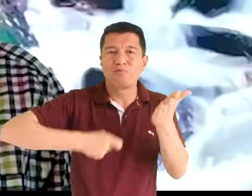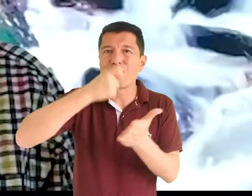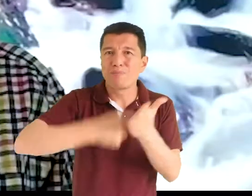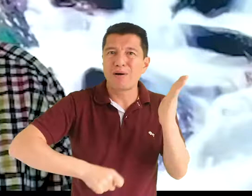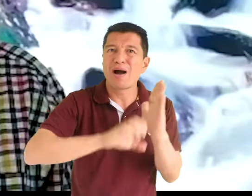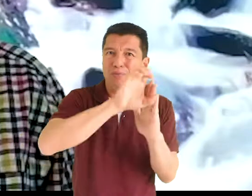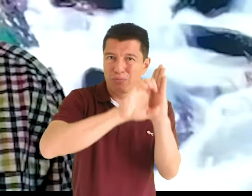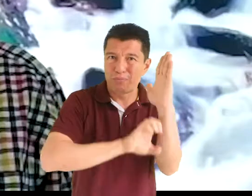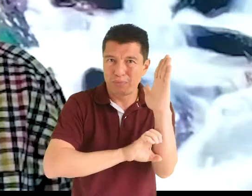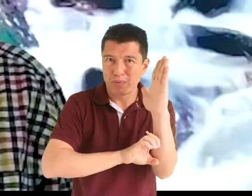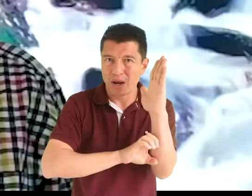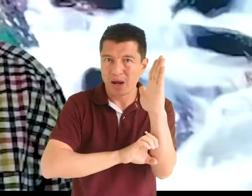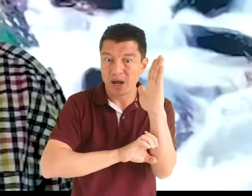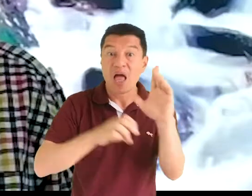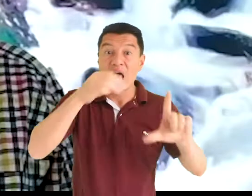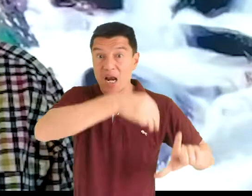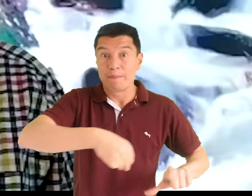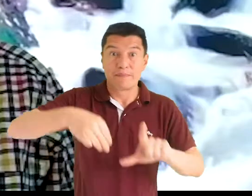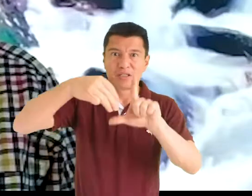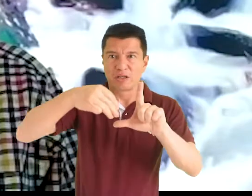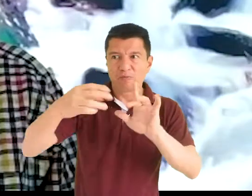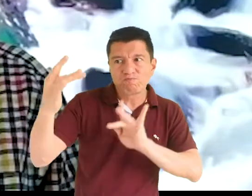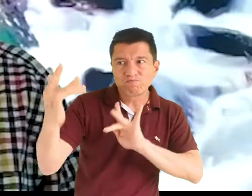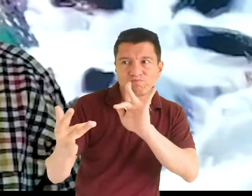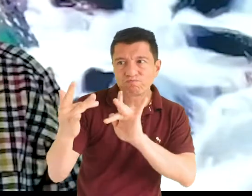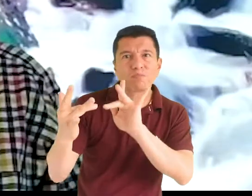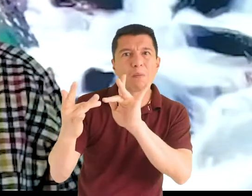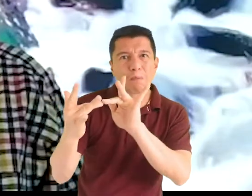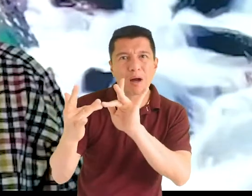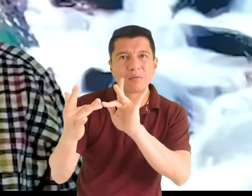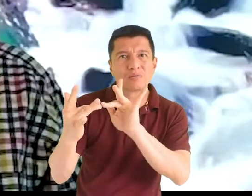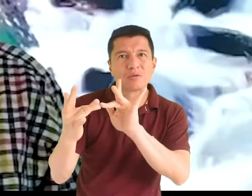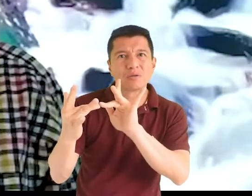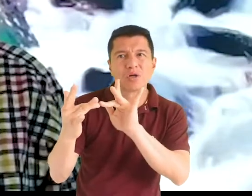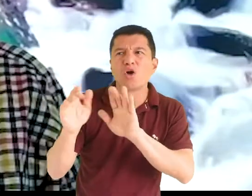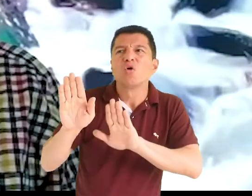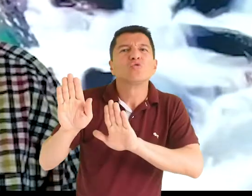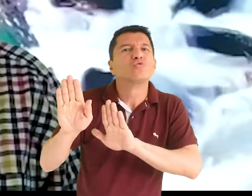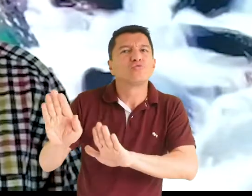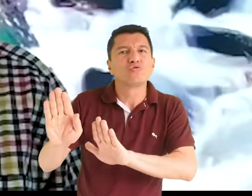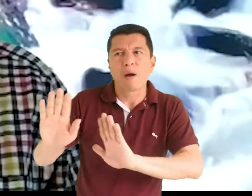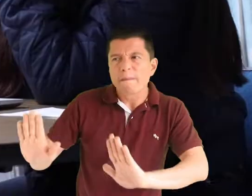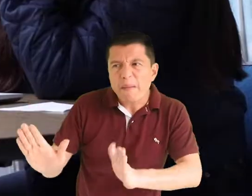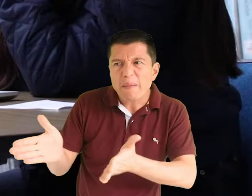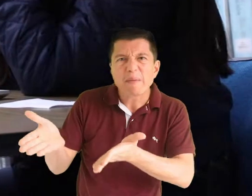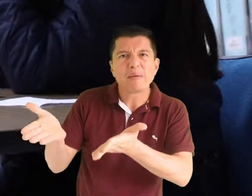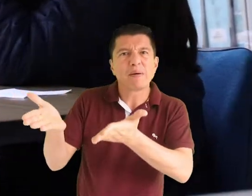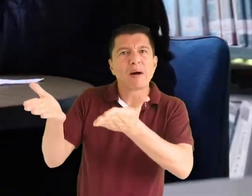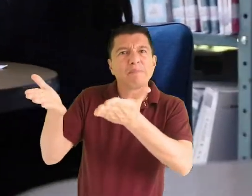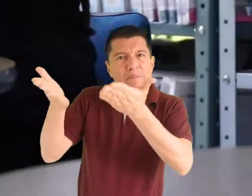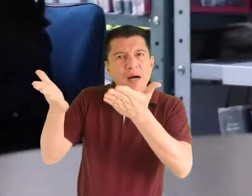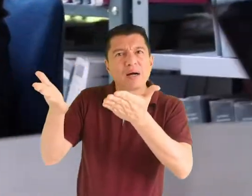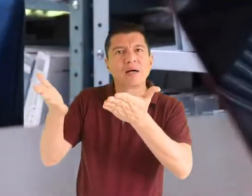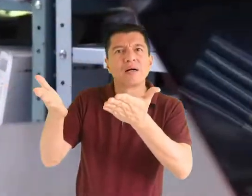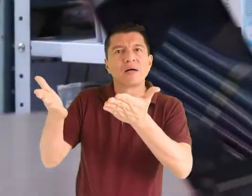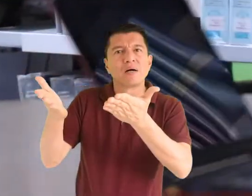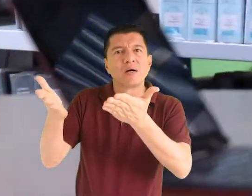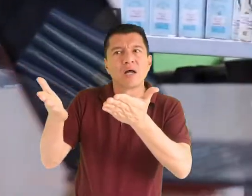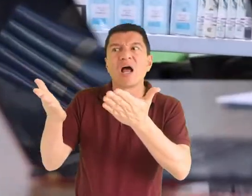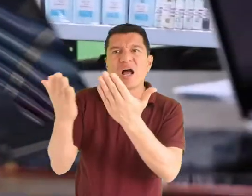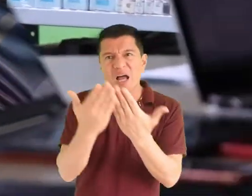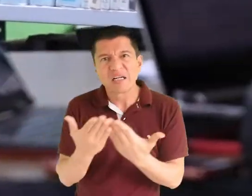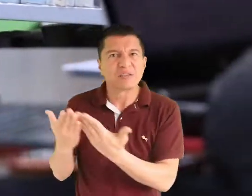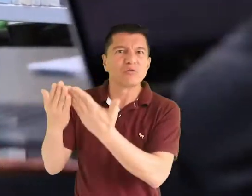actualización curricular para poner la maestría a tono con los avances y